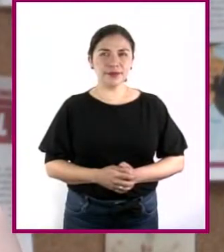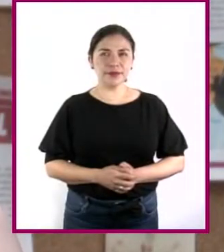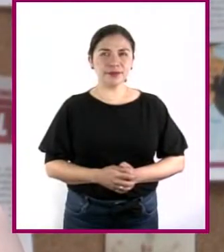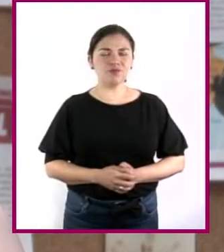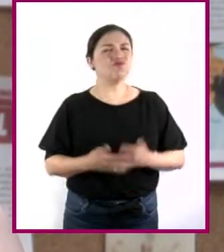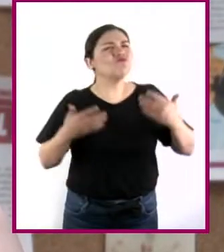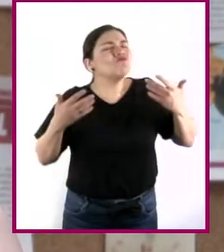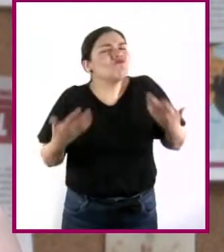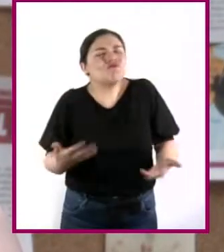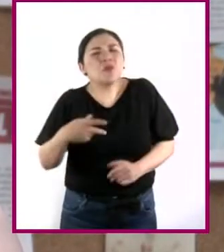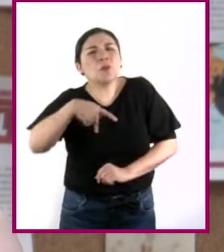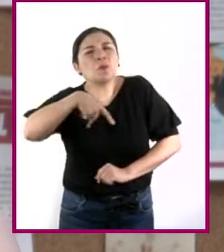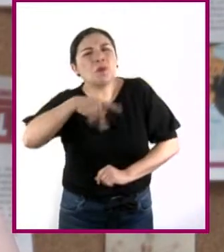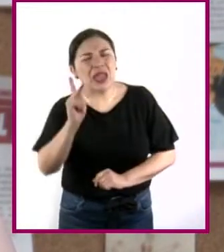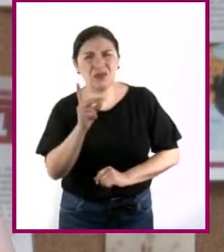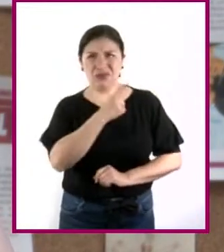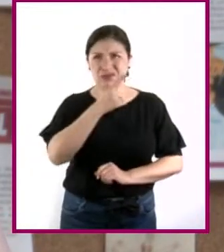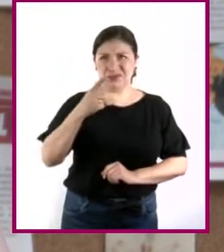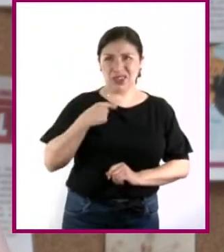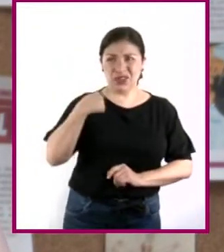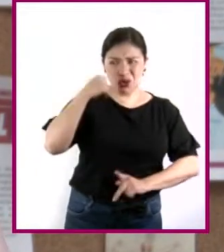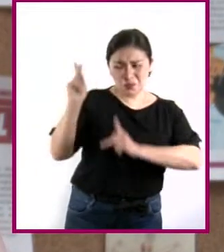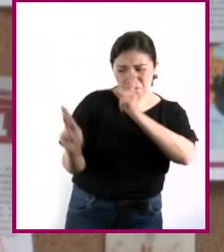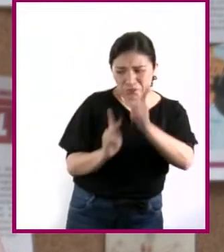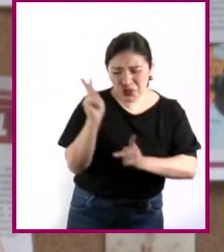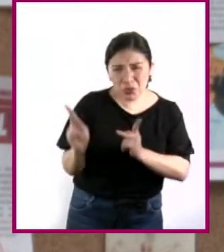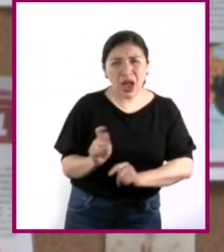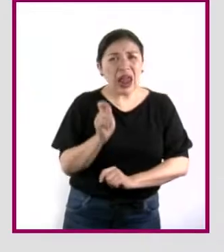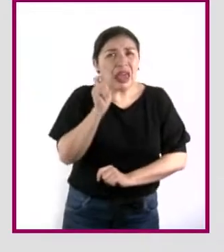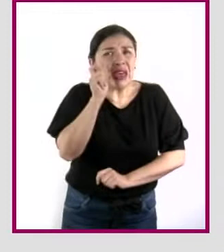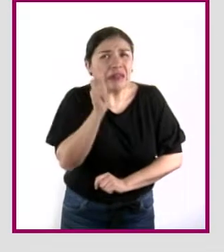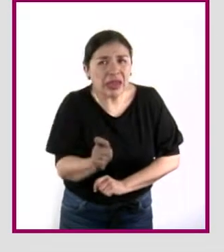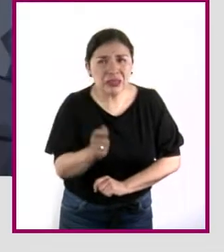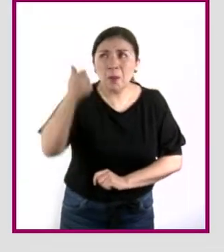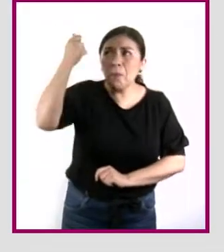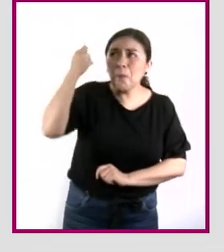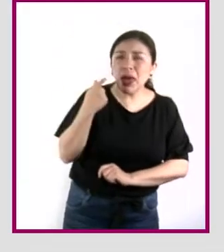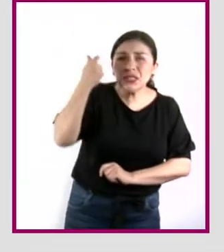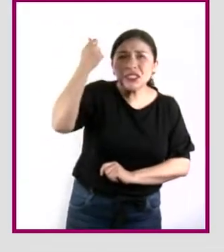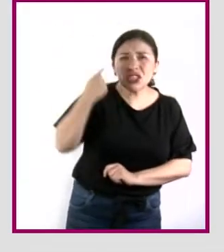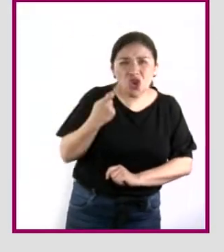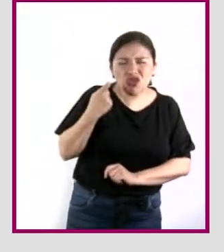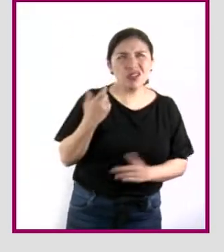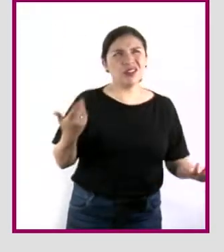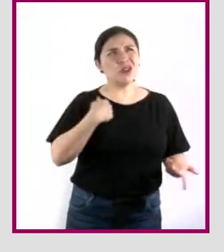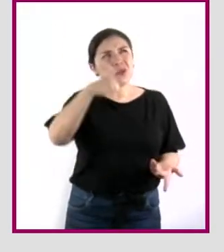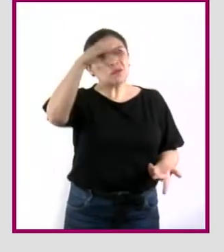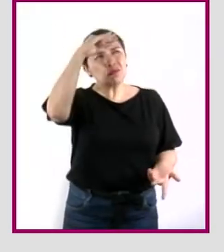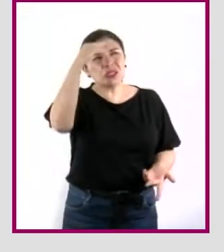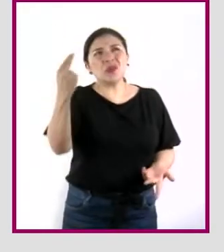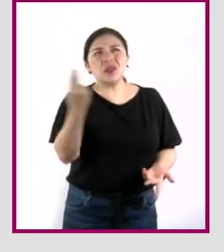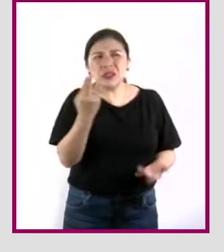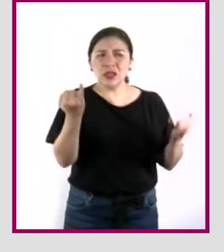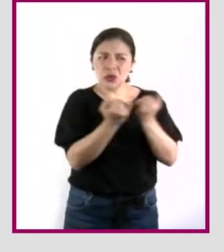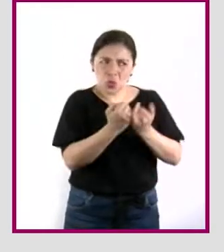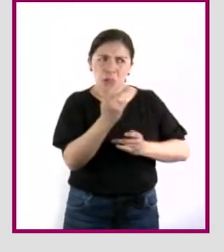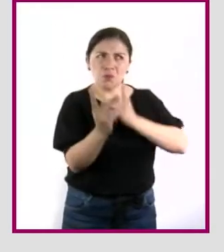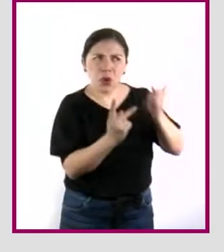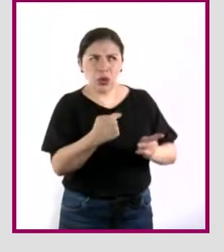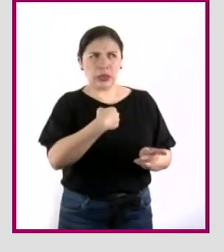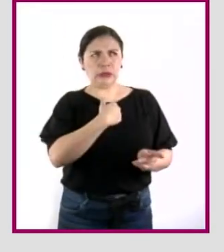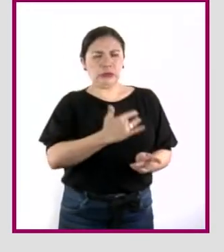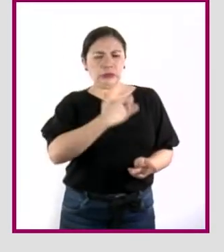Pero entonces tendríamos que indagar qué es exactamente eso de la pensión. Y pienso que también tendríamos que preguntarnos